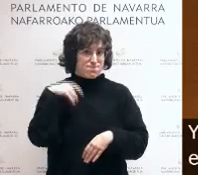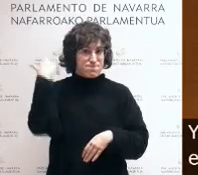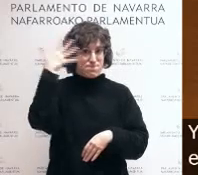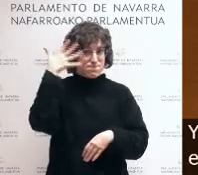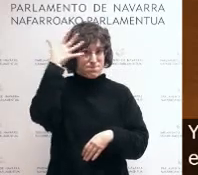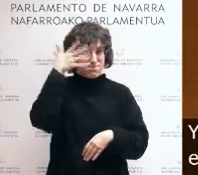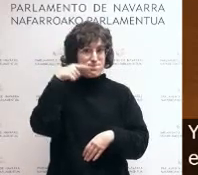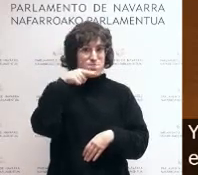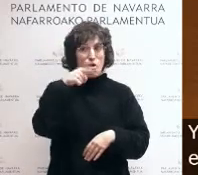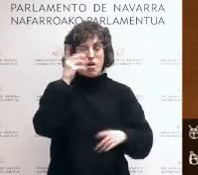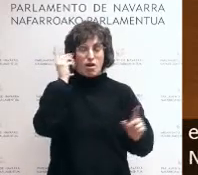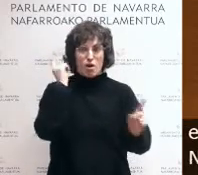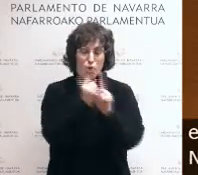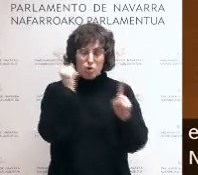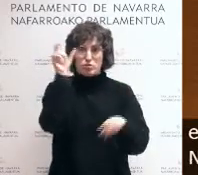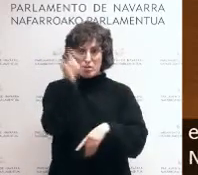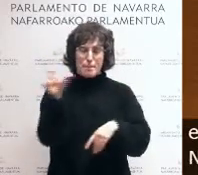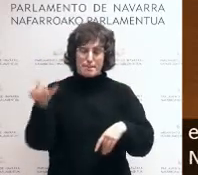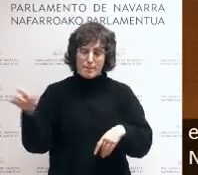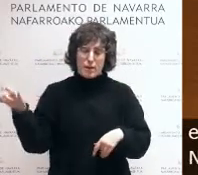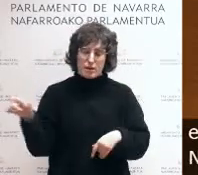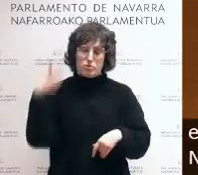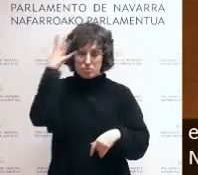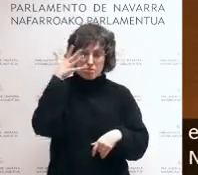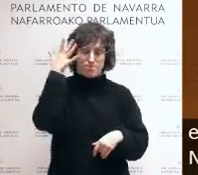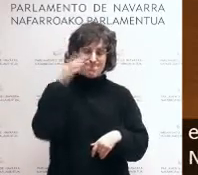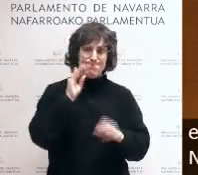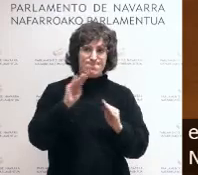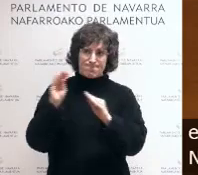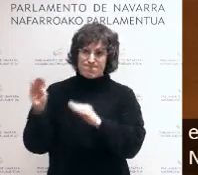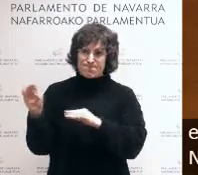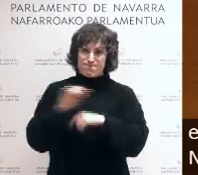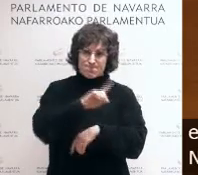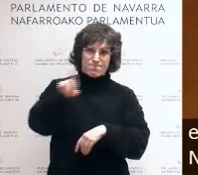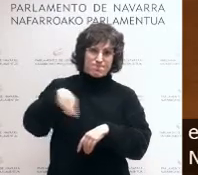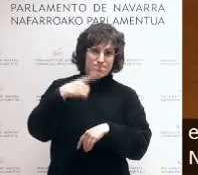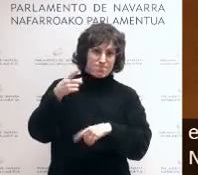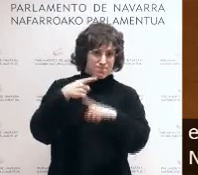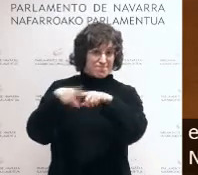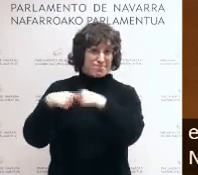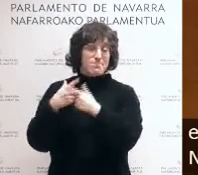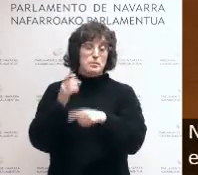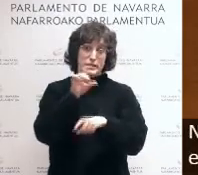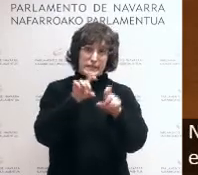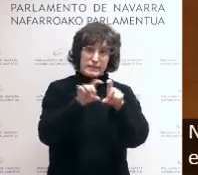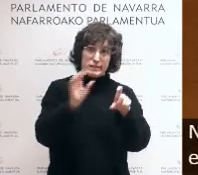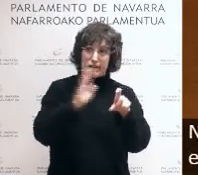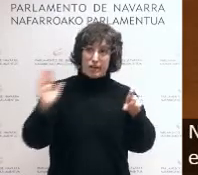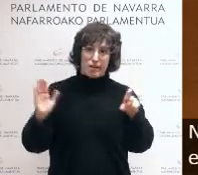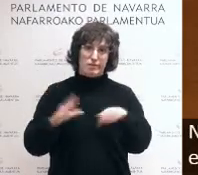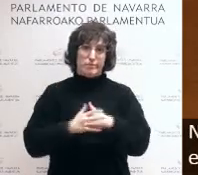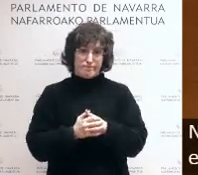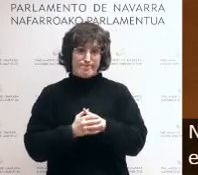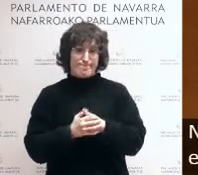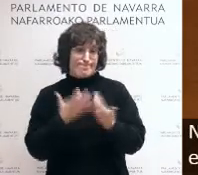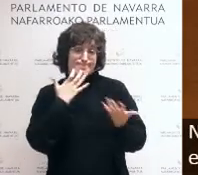utilizarse contra sus ciudadanos, contra las familias y empresas. Por ello, mientras no se aborde esta